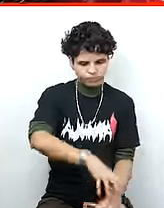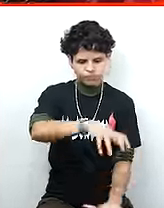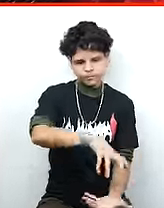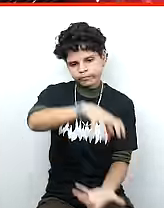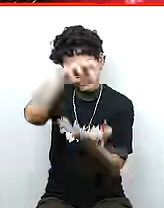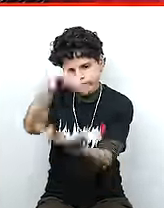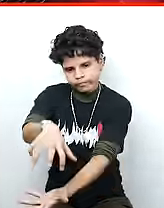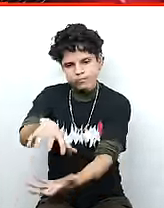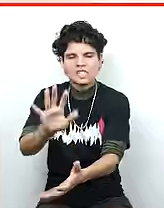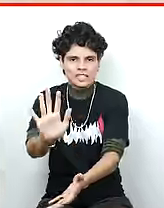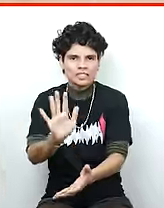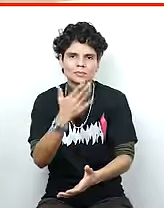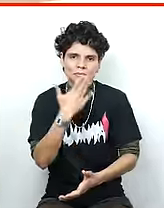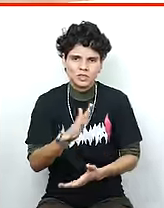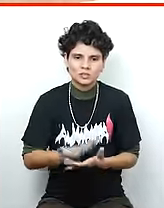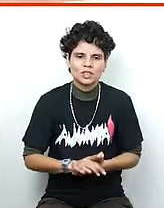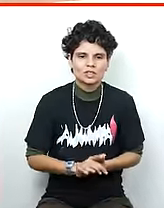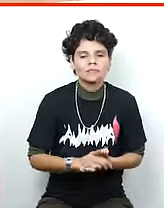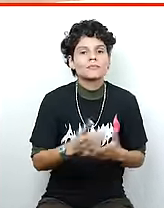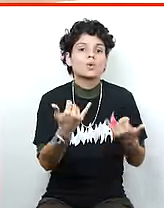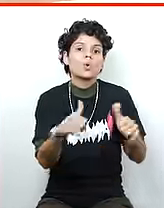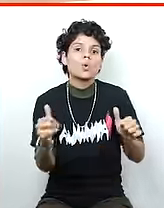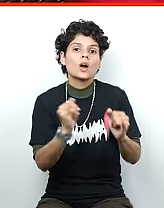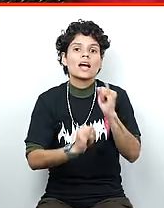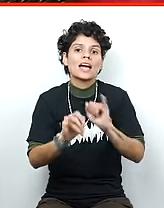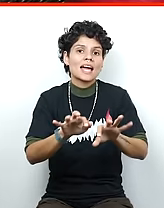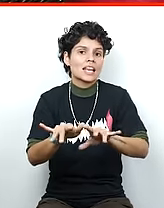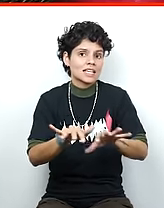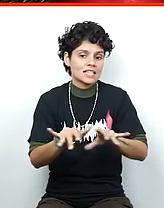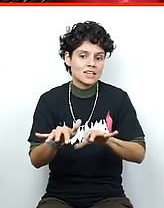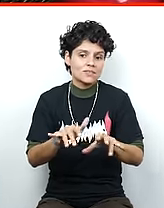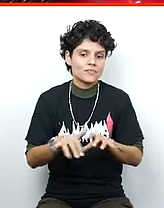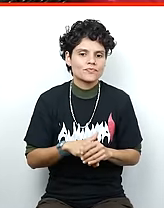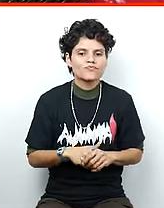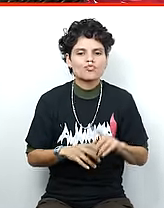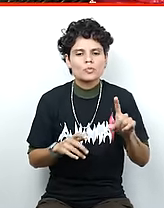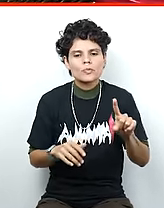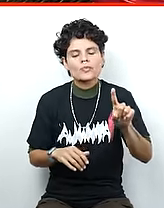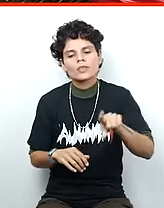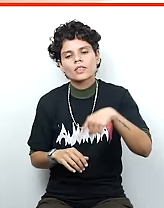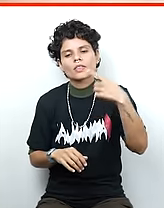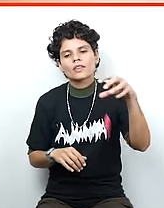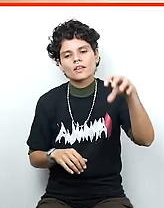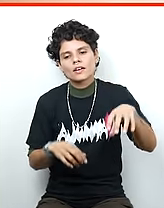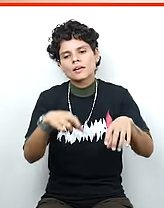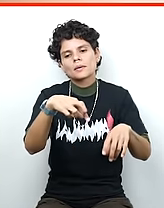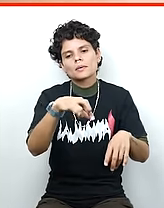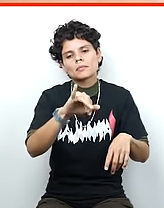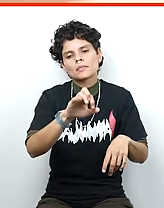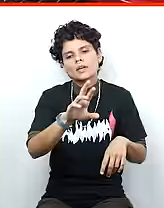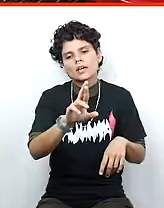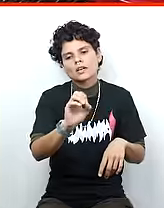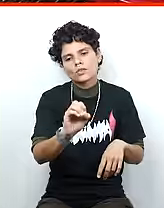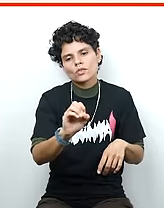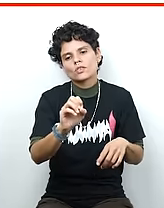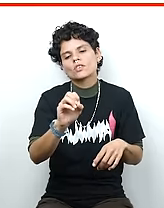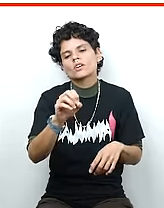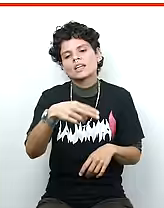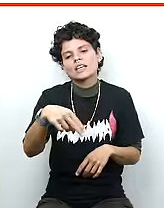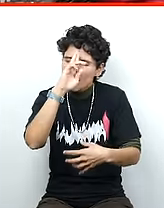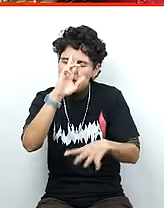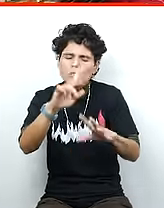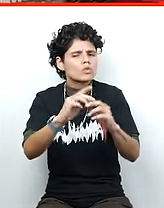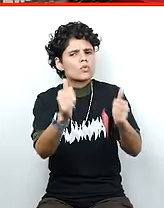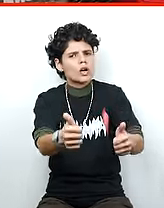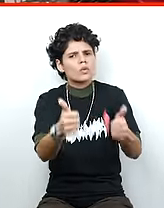son altos. Juega en línea así, generoso. Juega en línea generoso. El otro, yo creo que el Piero y el Nene de